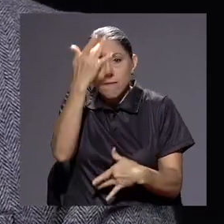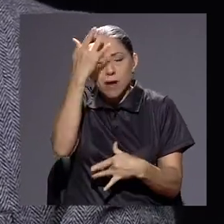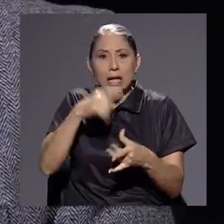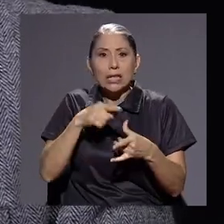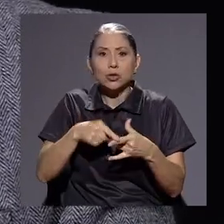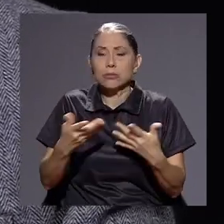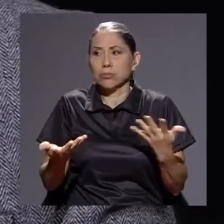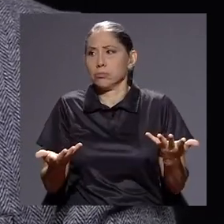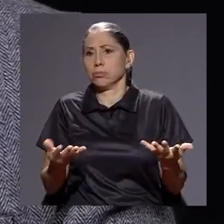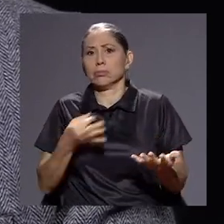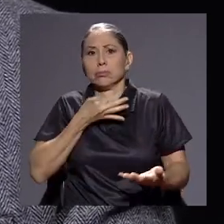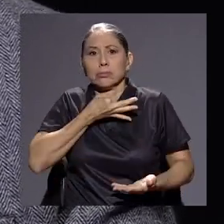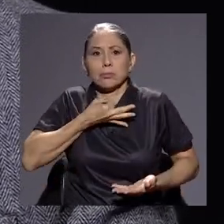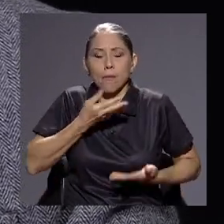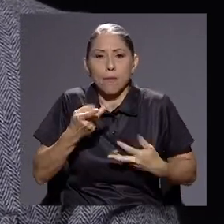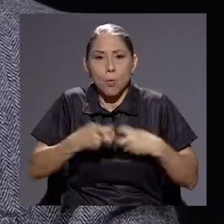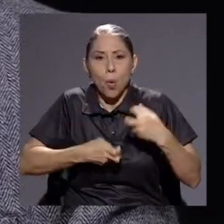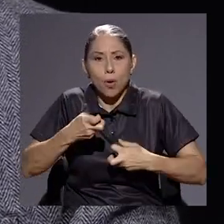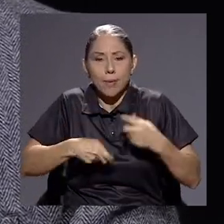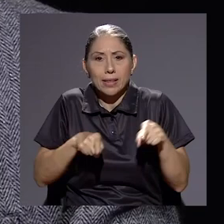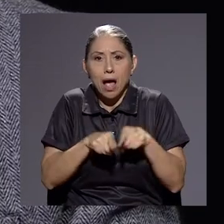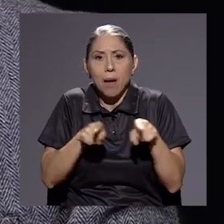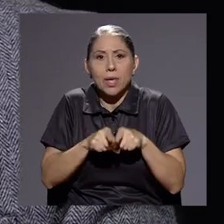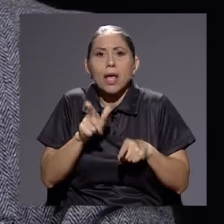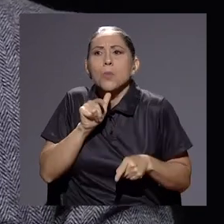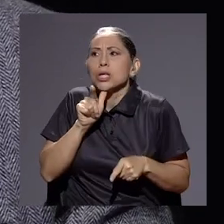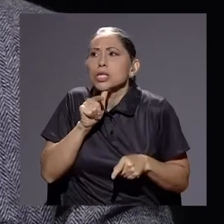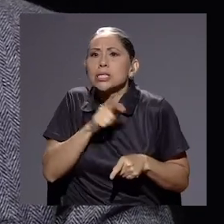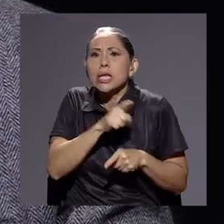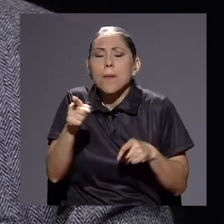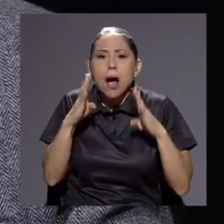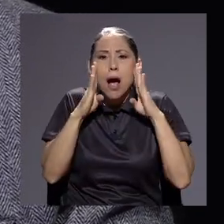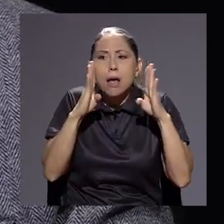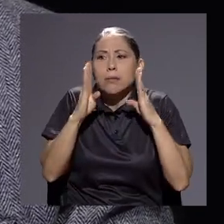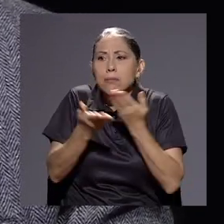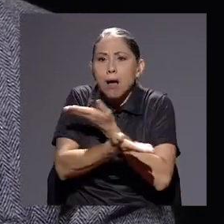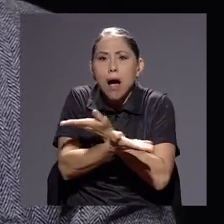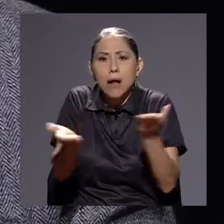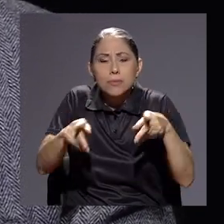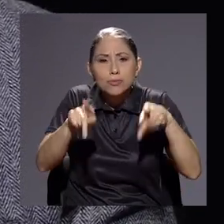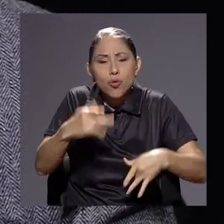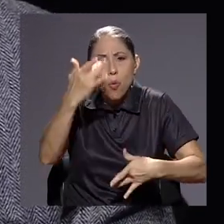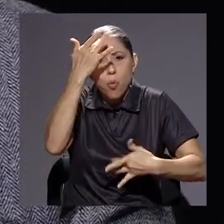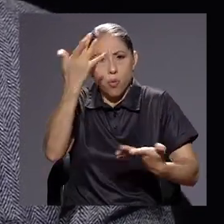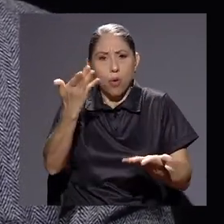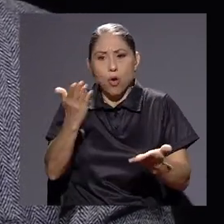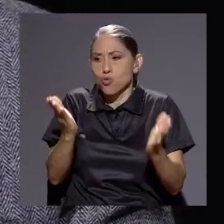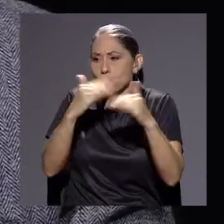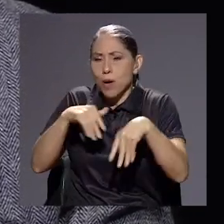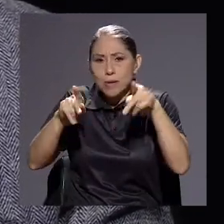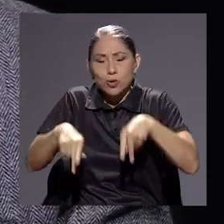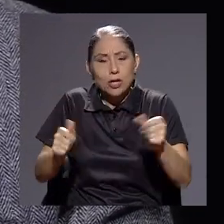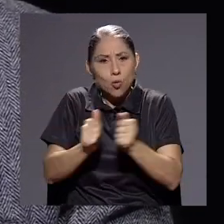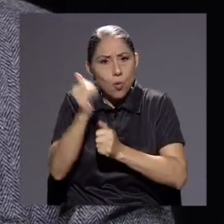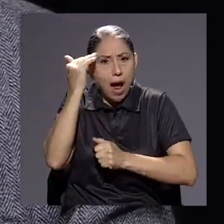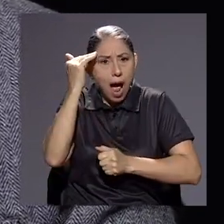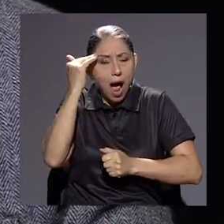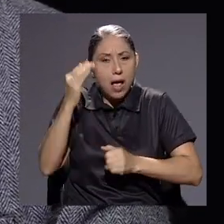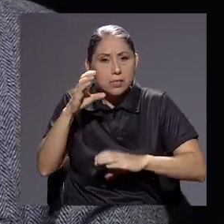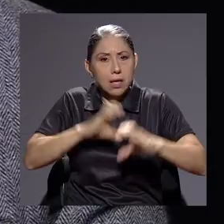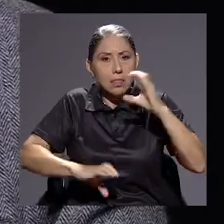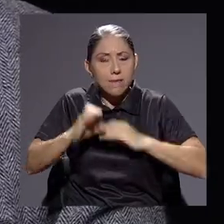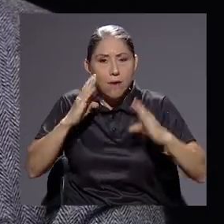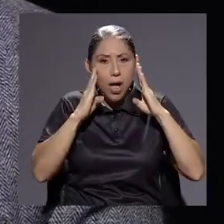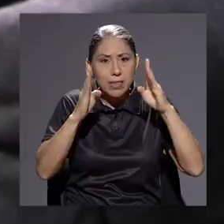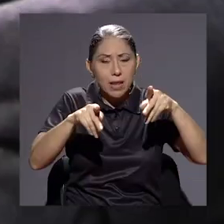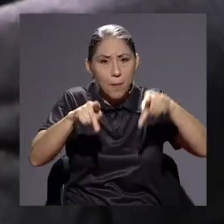es un problema porque no van a haber personas con las capacidades y los conocimientos científicos y técnicos adecuados para atender